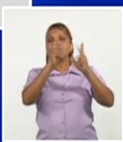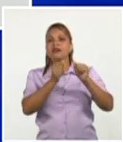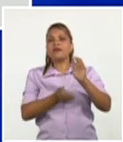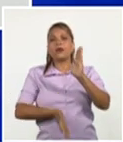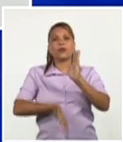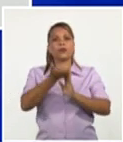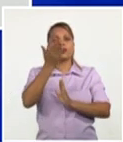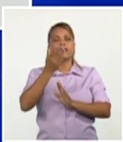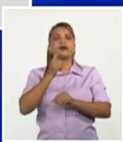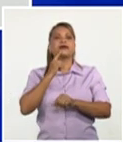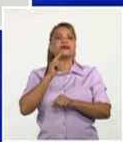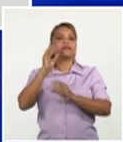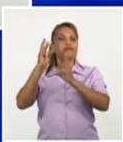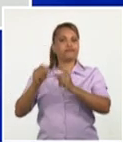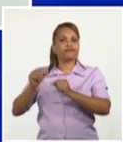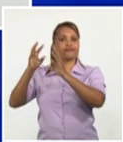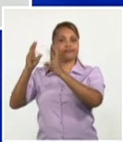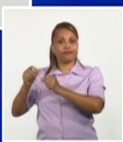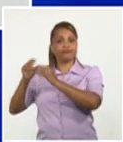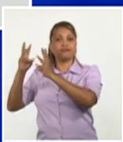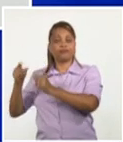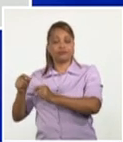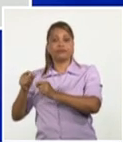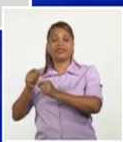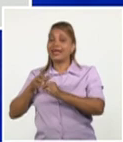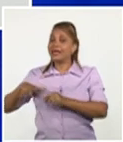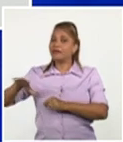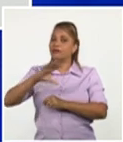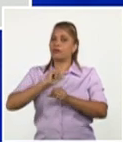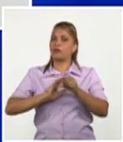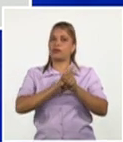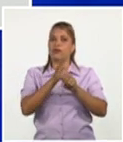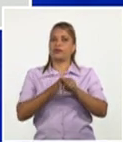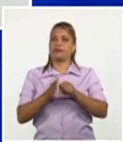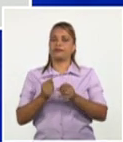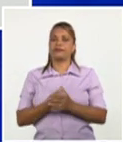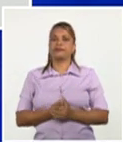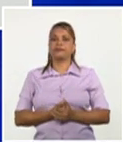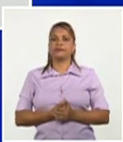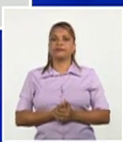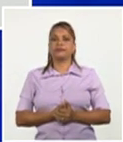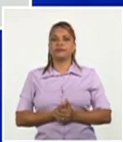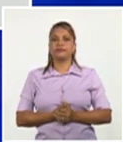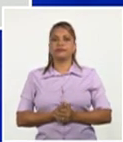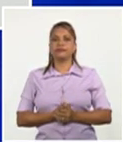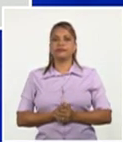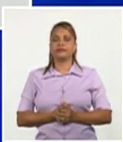de casos que hemos tenido en toda la pandemia. el